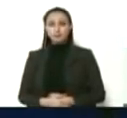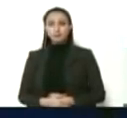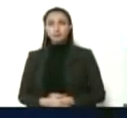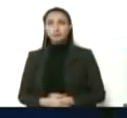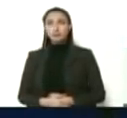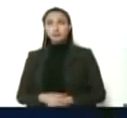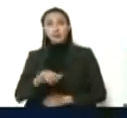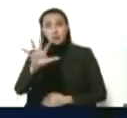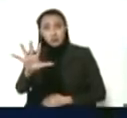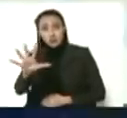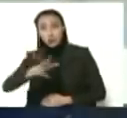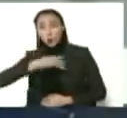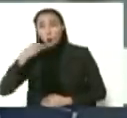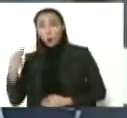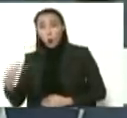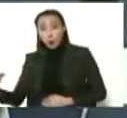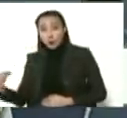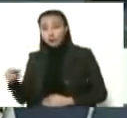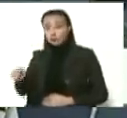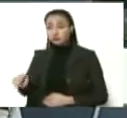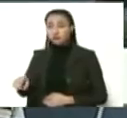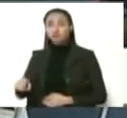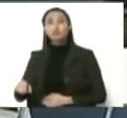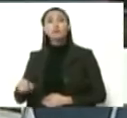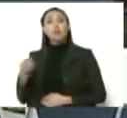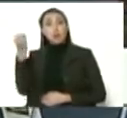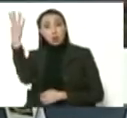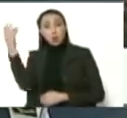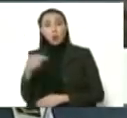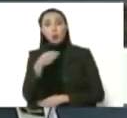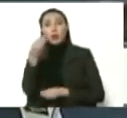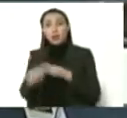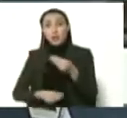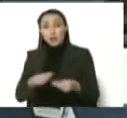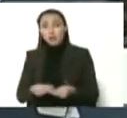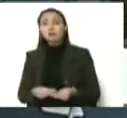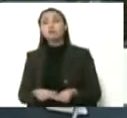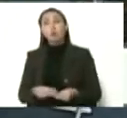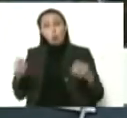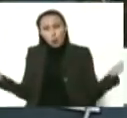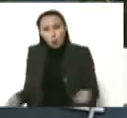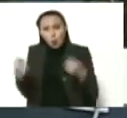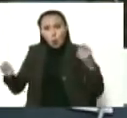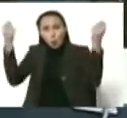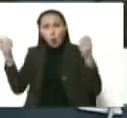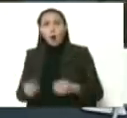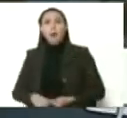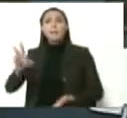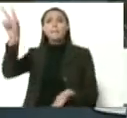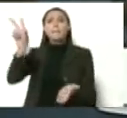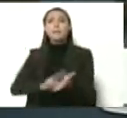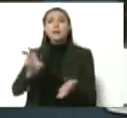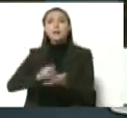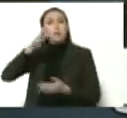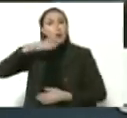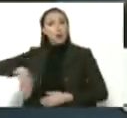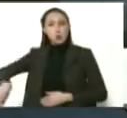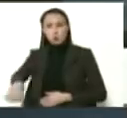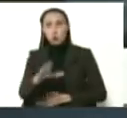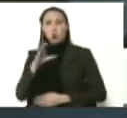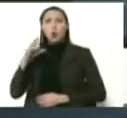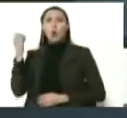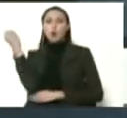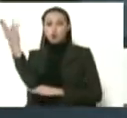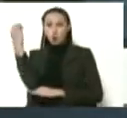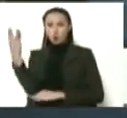5 jóvenes del Congreso, el equipo promotor del Congreso Bicentenario de los Pueblos. Ya vamos a